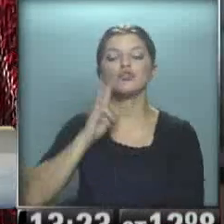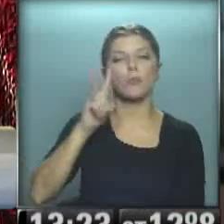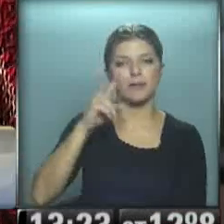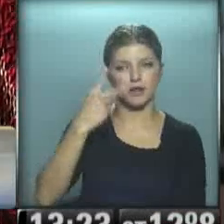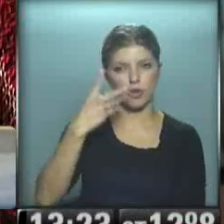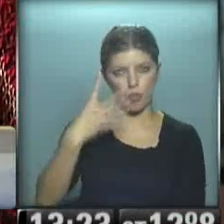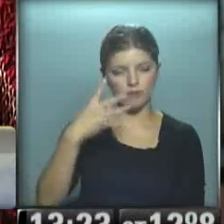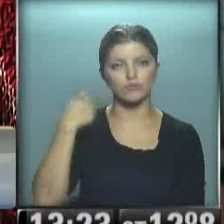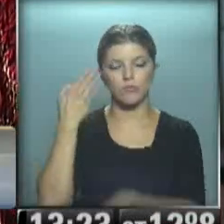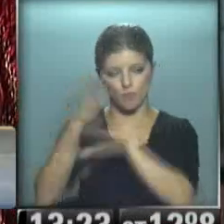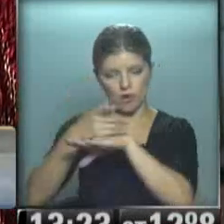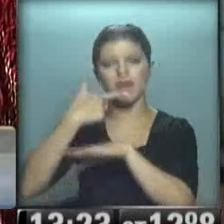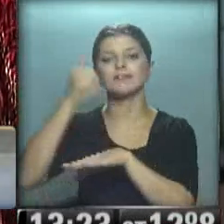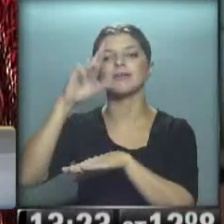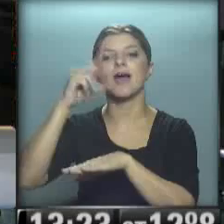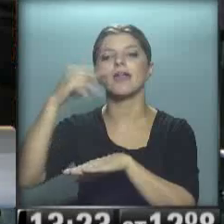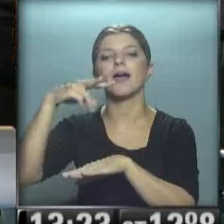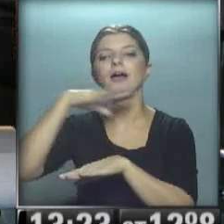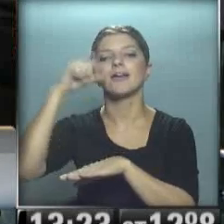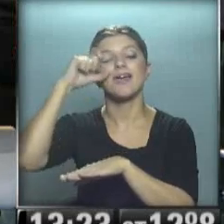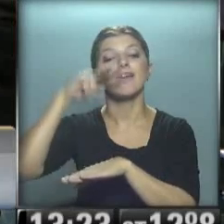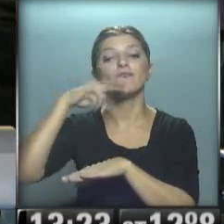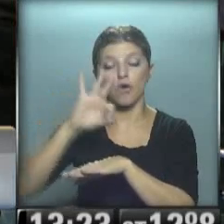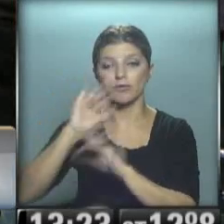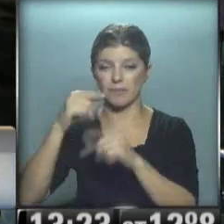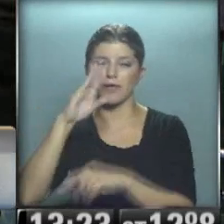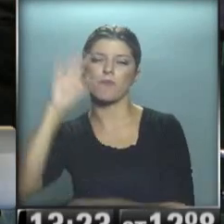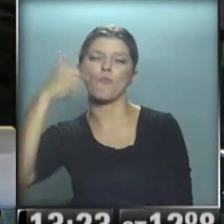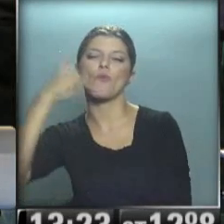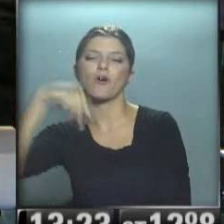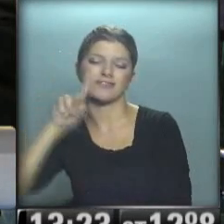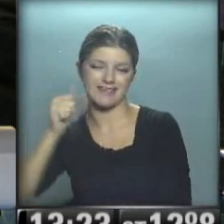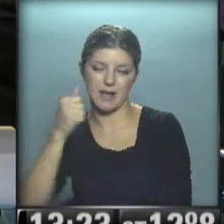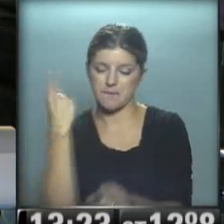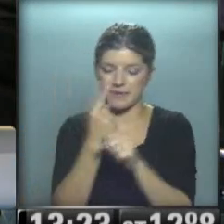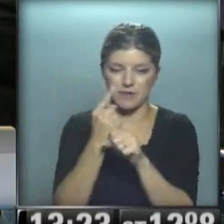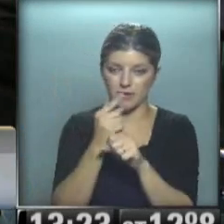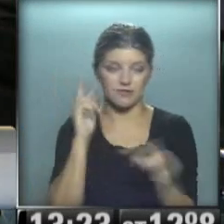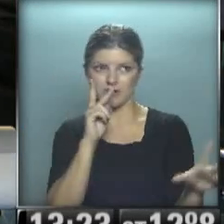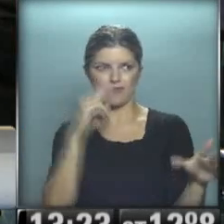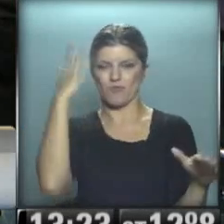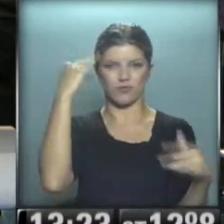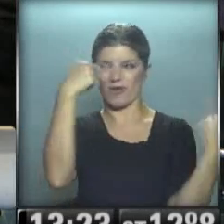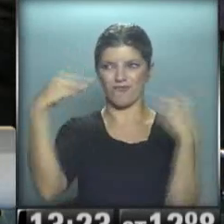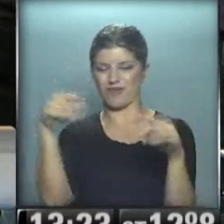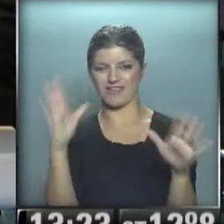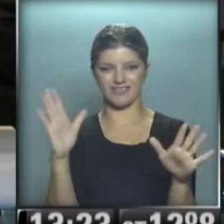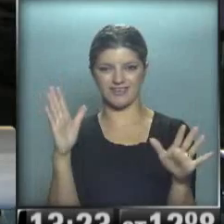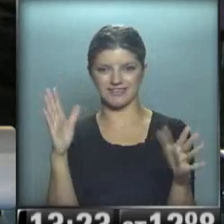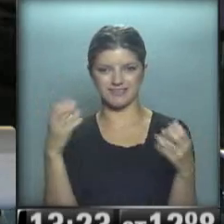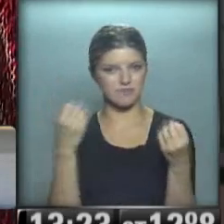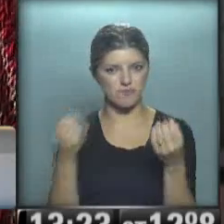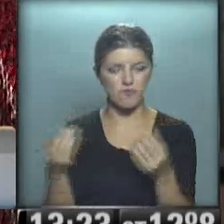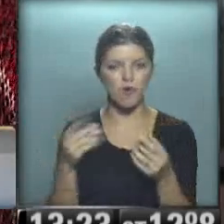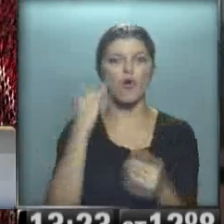bueno, también recorriendo un poco Bosnia, pero la verdad es que es un, primero es impresionante el cruce de culturas, otomanos, los